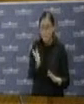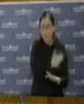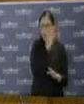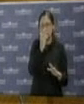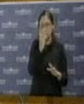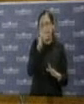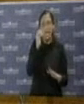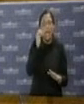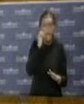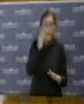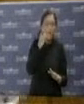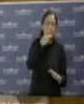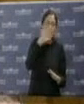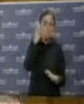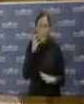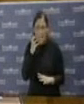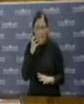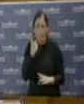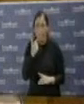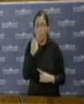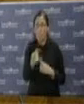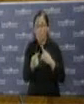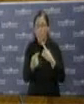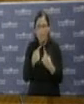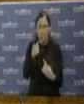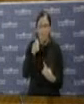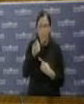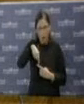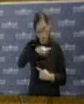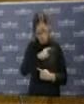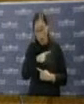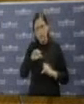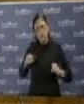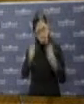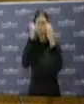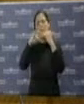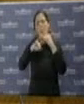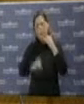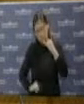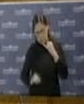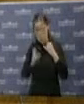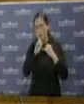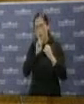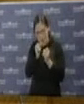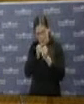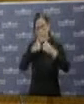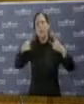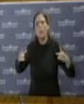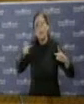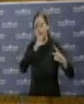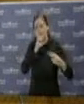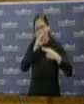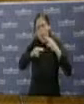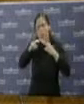y el señor Chávez, diciendo: nosotros vamos a salir de la crisis por el incremento de la licitación y de la obra